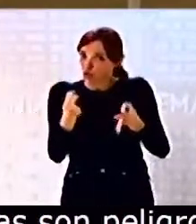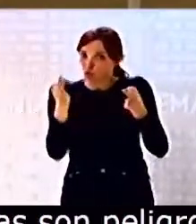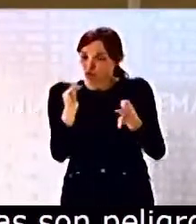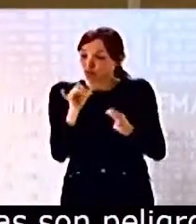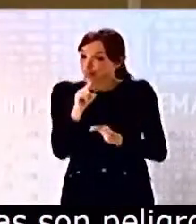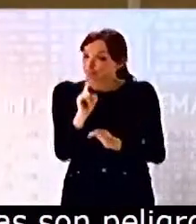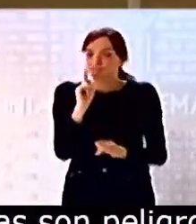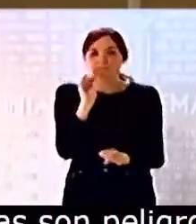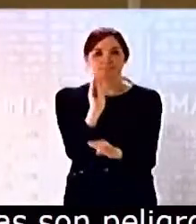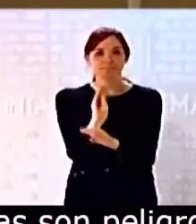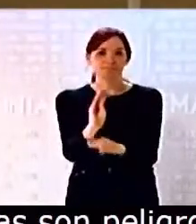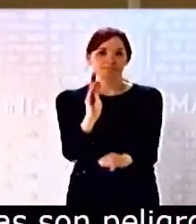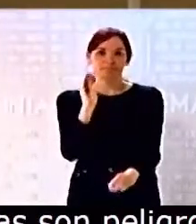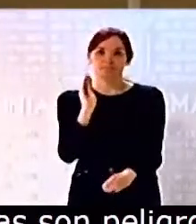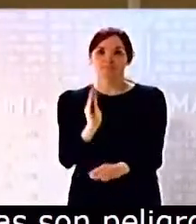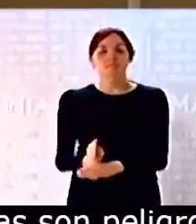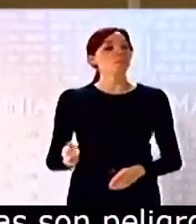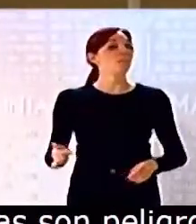que extremar